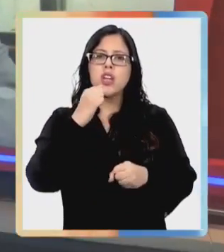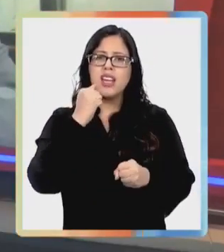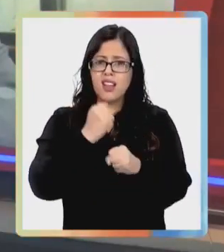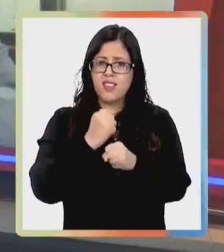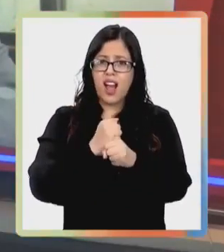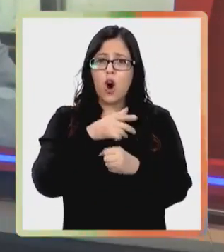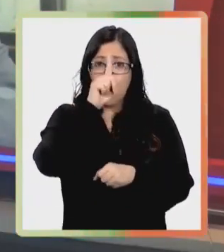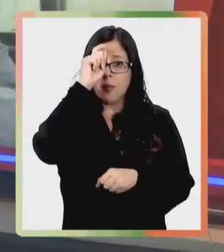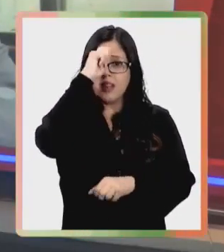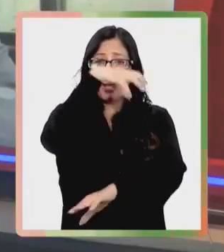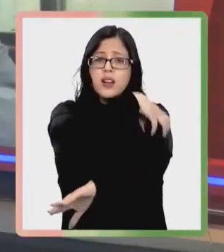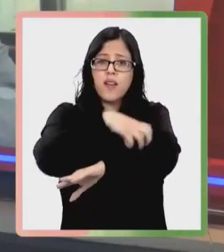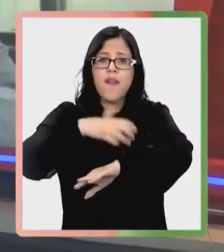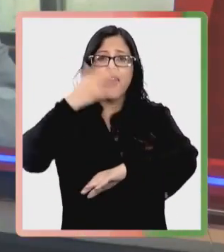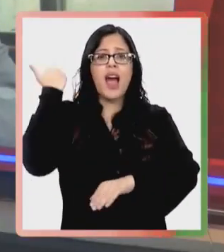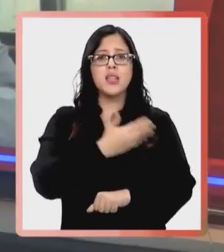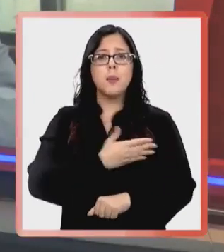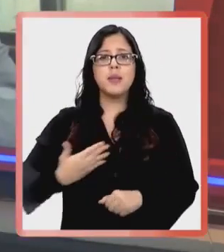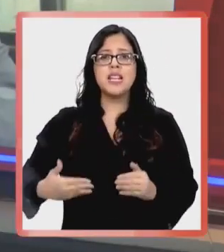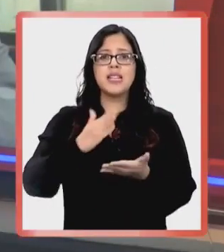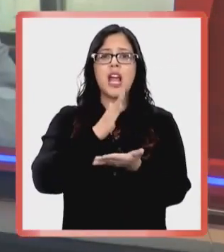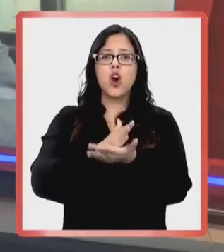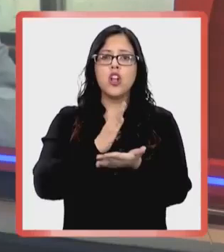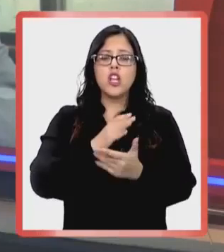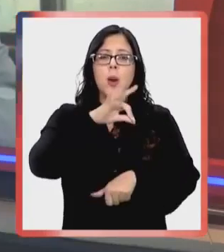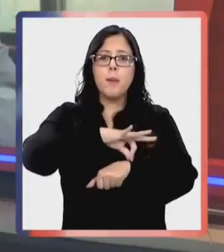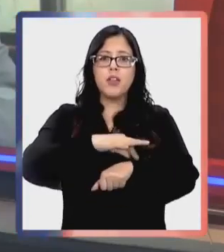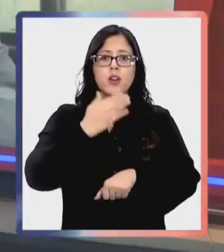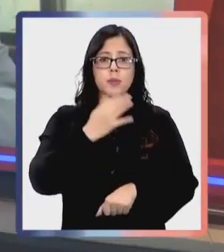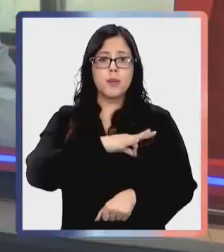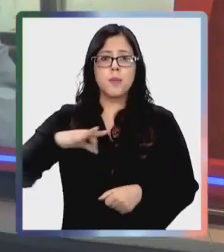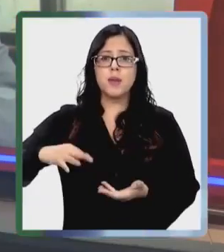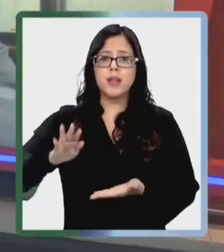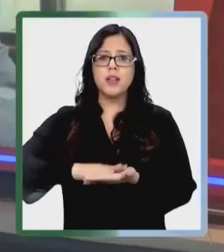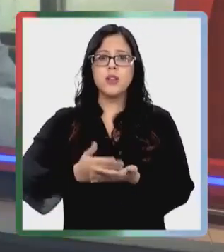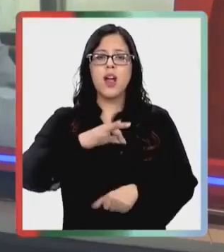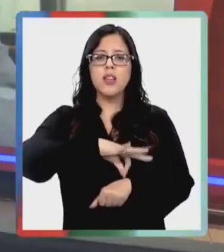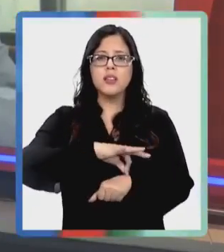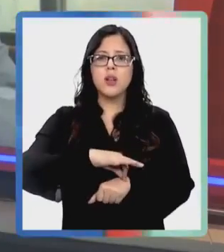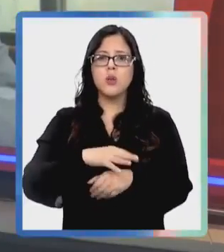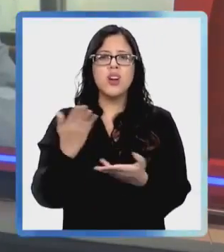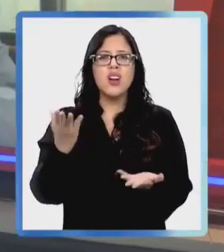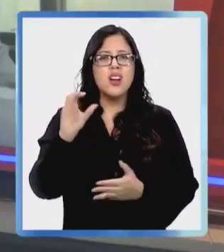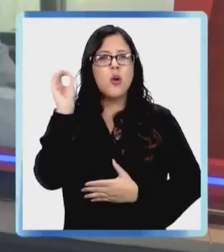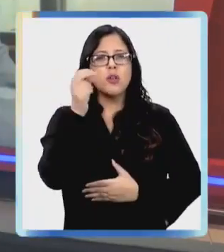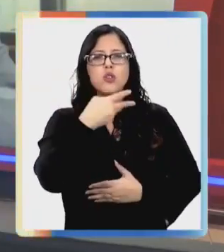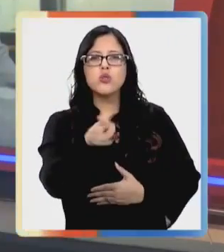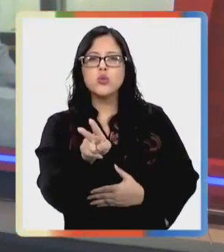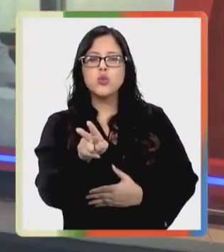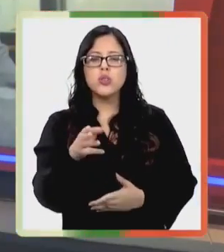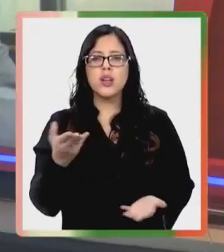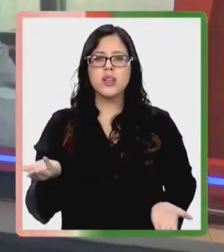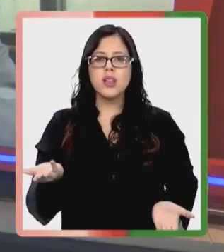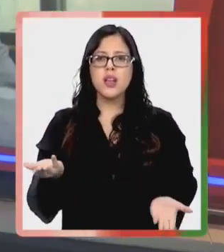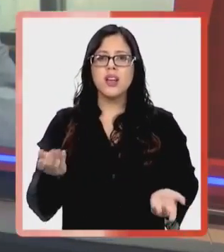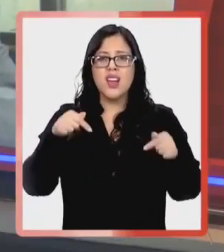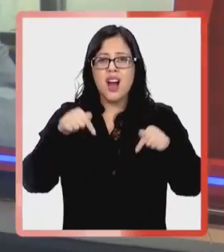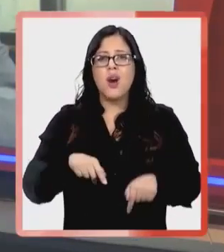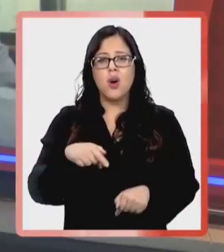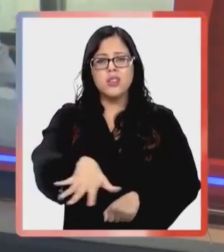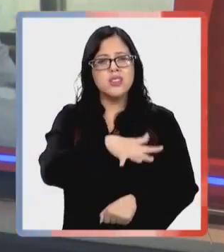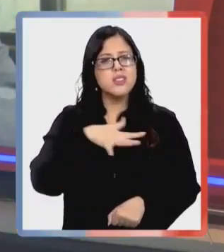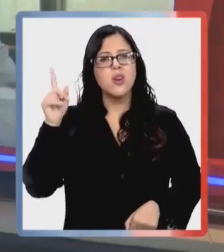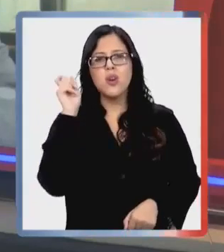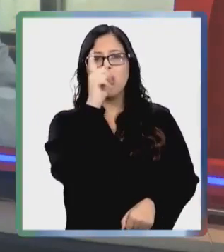de las regiones, que fue presidente del Colegio Médico, que fue ministro de Salud, ¿cómo visualiza en